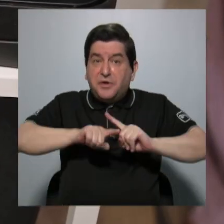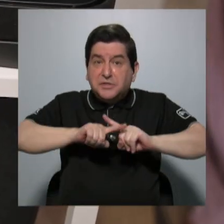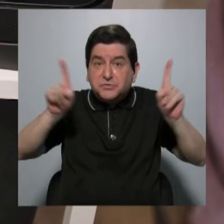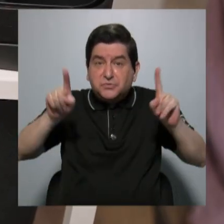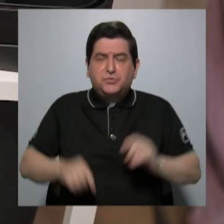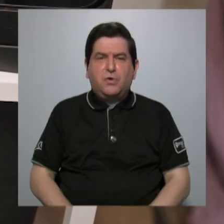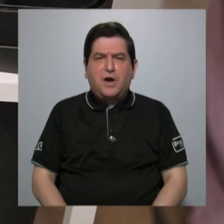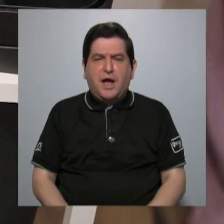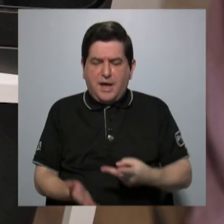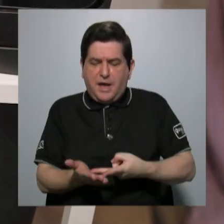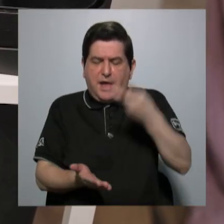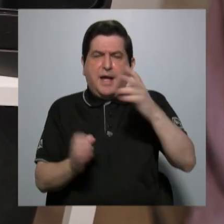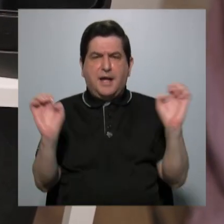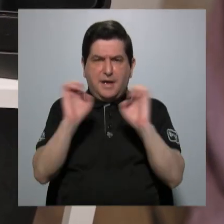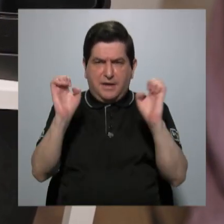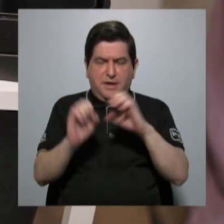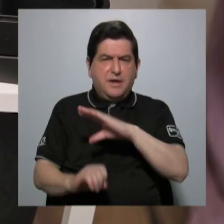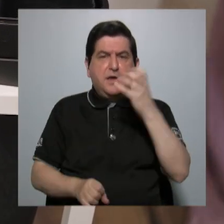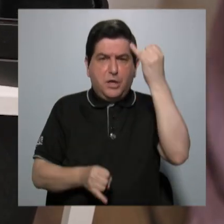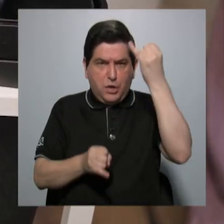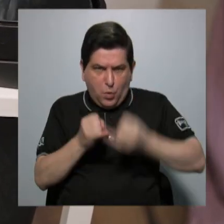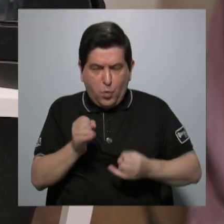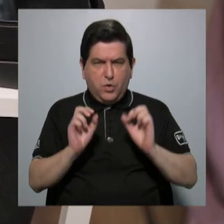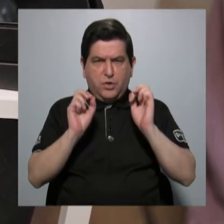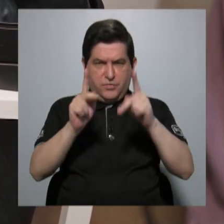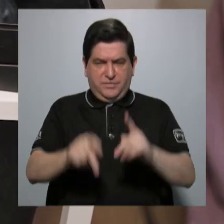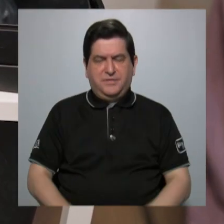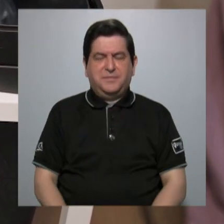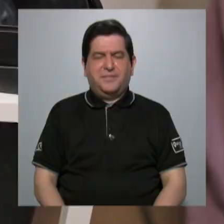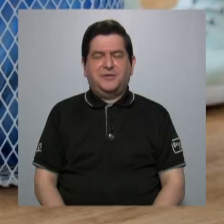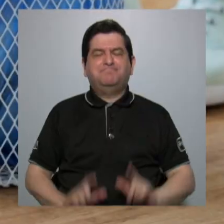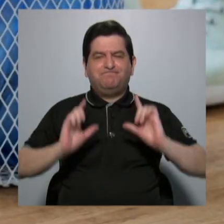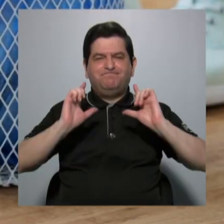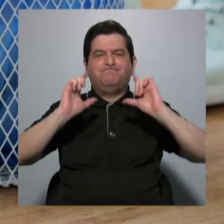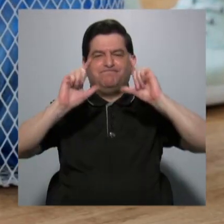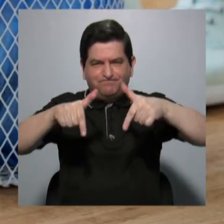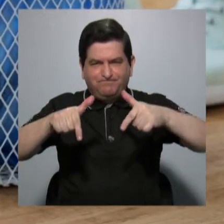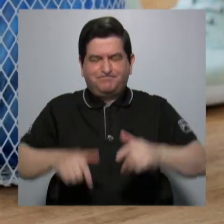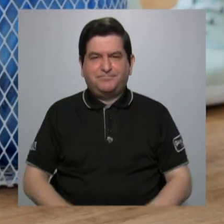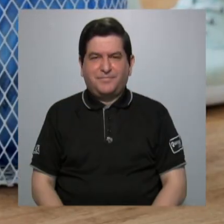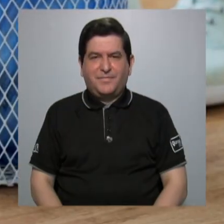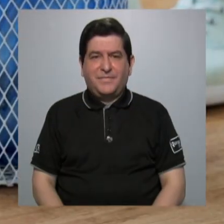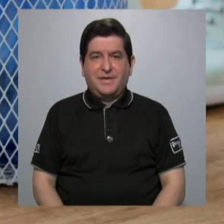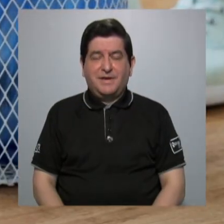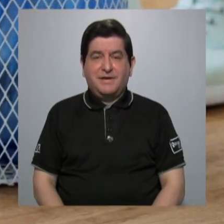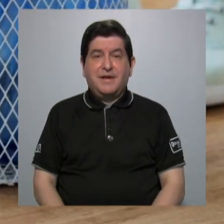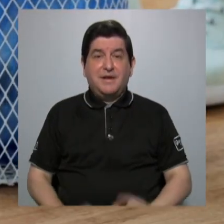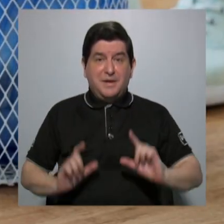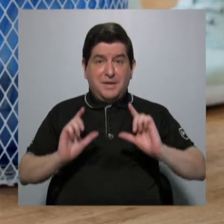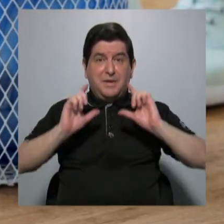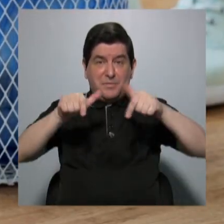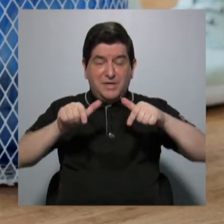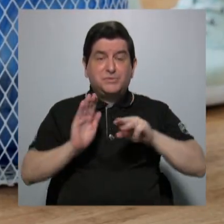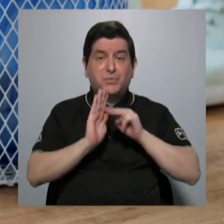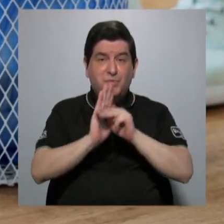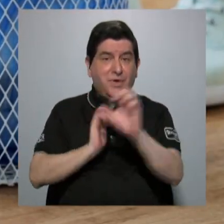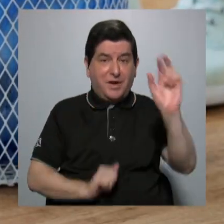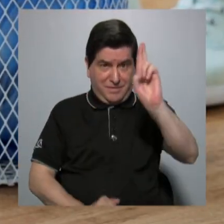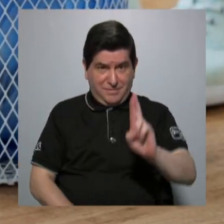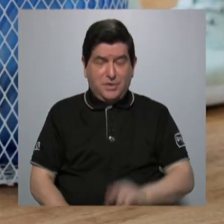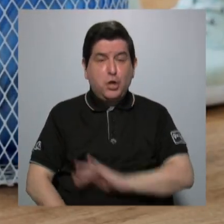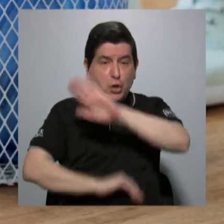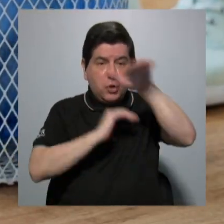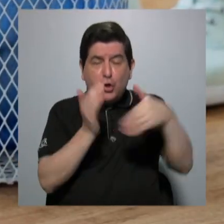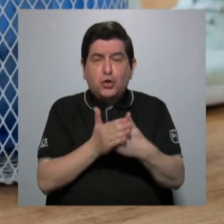razón, hacer valorización energética, y la última opción es el botadero, que es los residuos tales, con el modelo